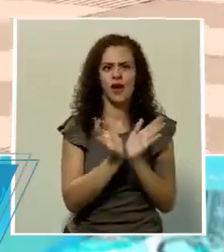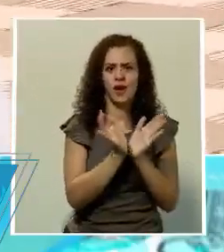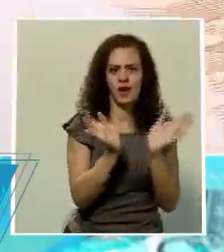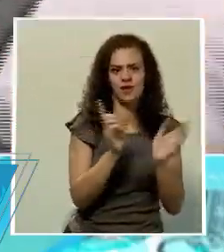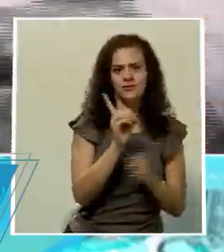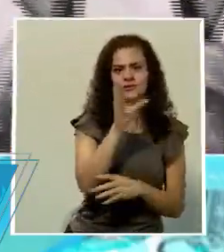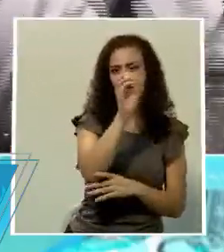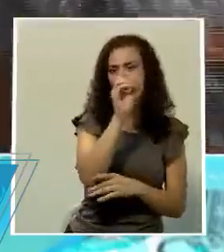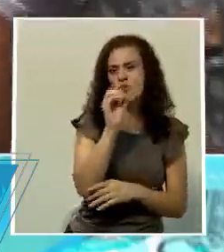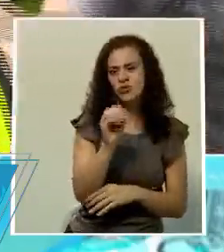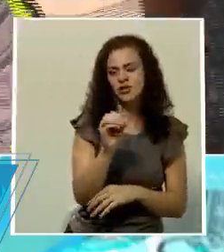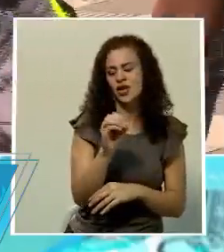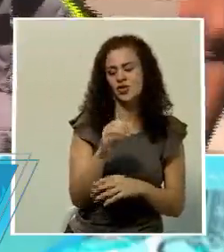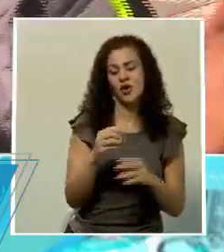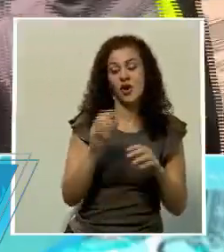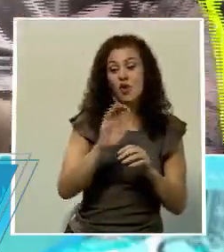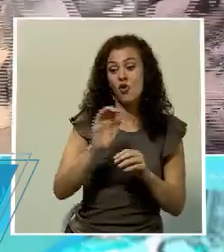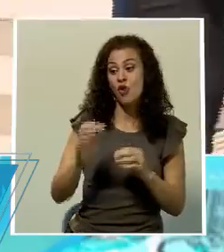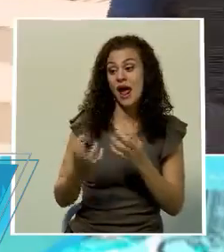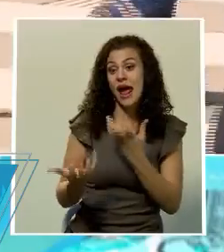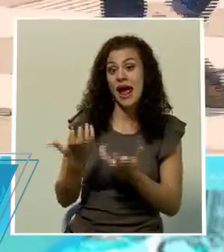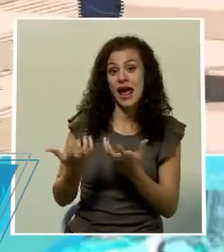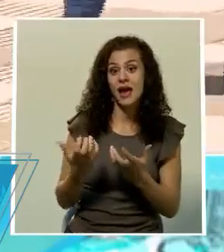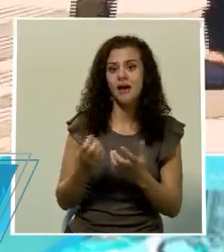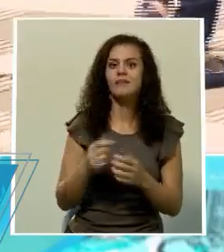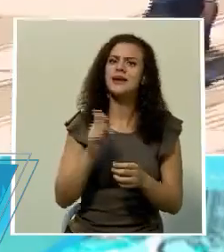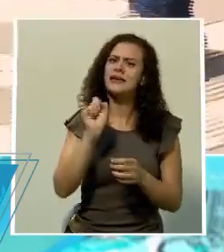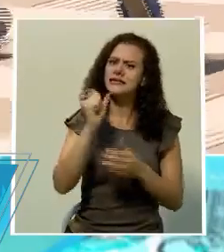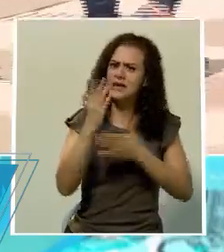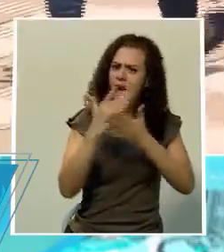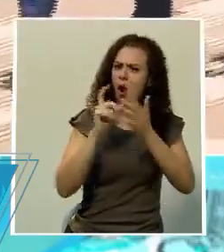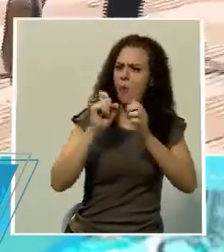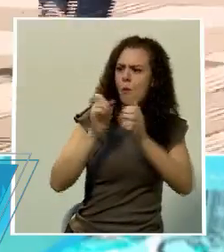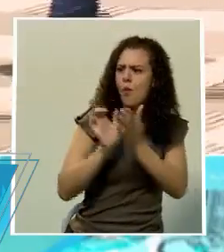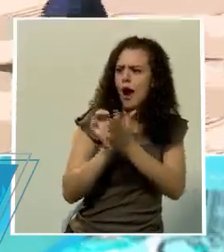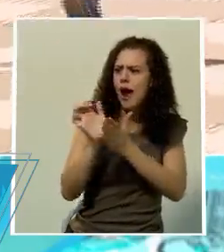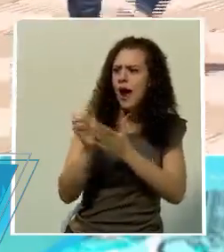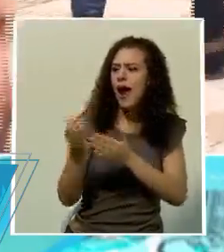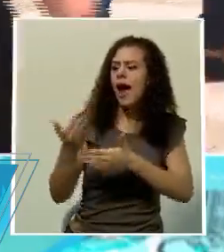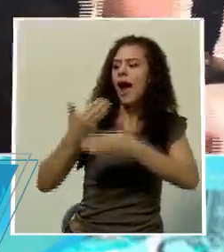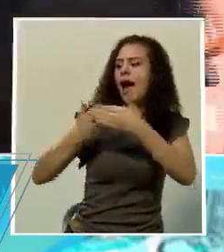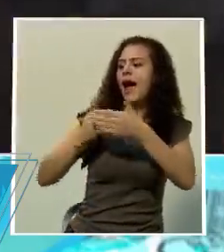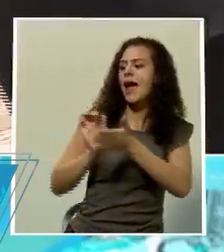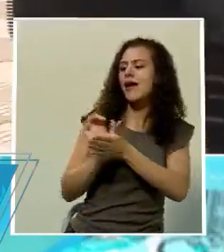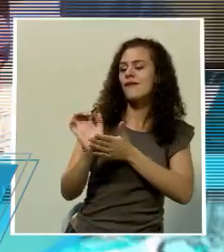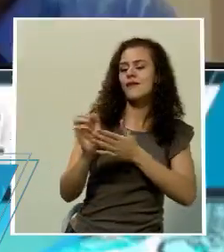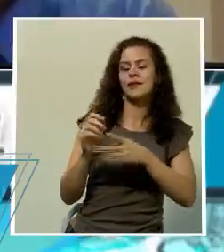en el 100% de los casos, como decimos, siempre hubo algo que sí se podía haber hecho para prevenir.